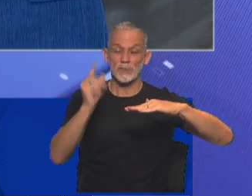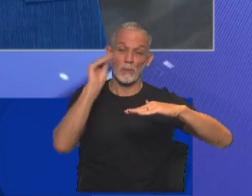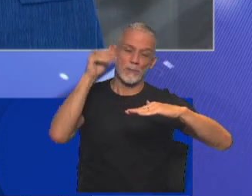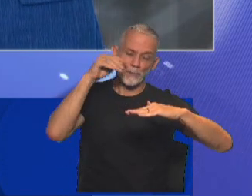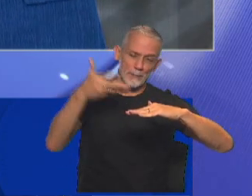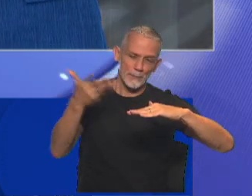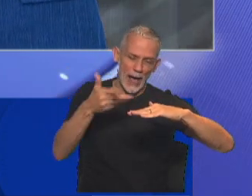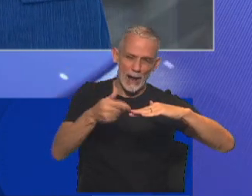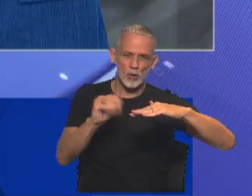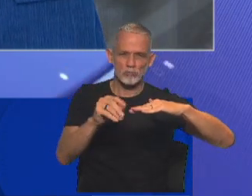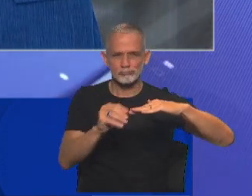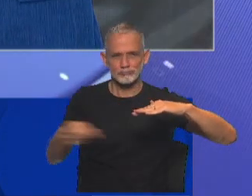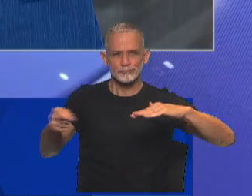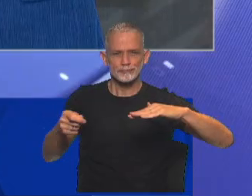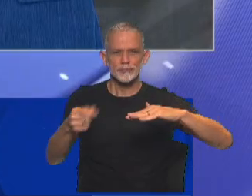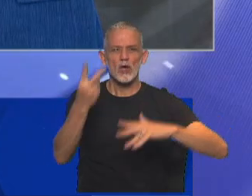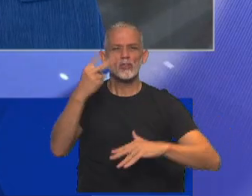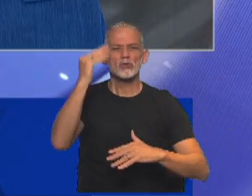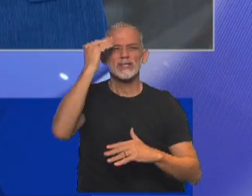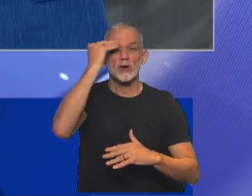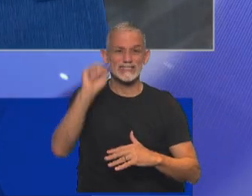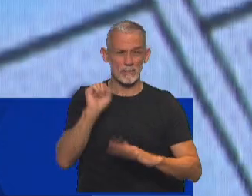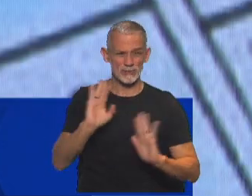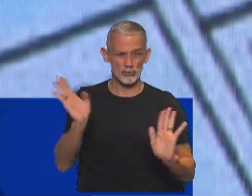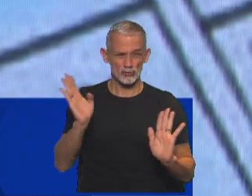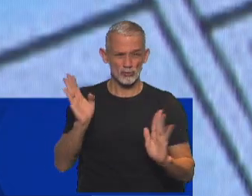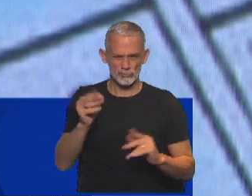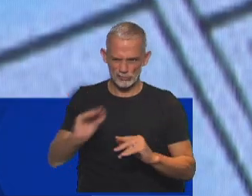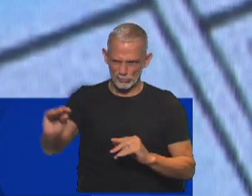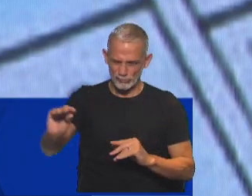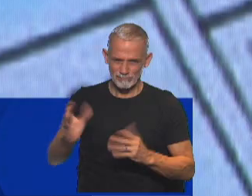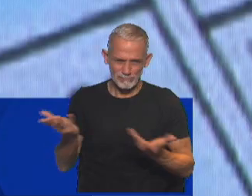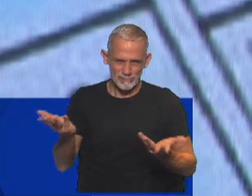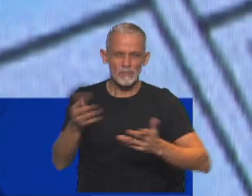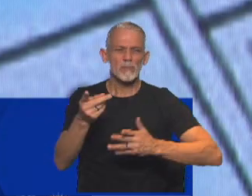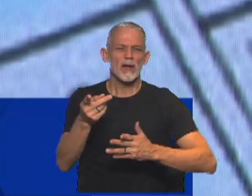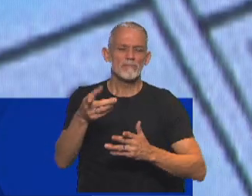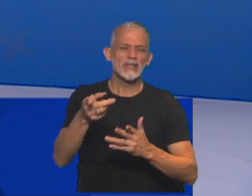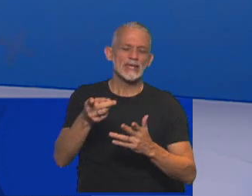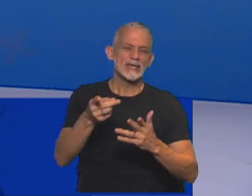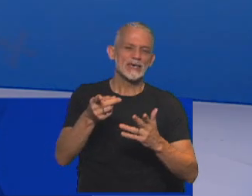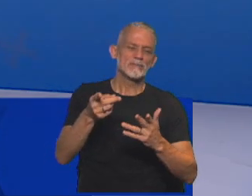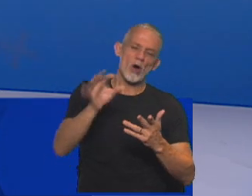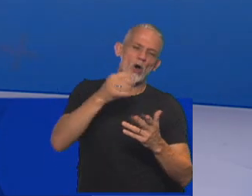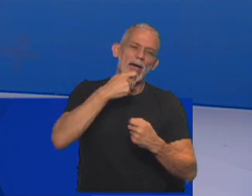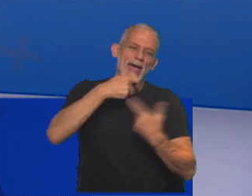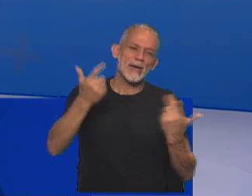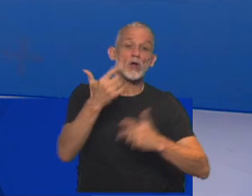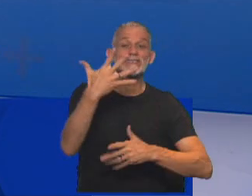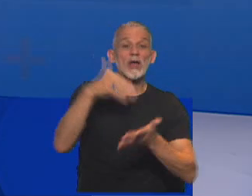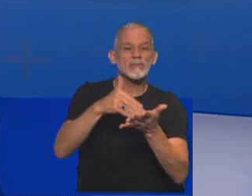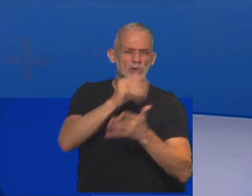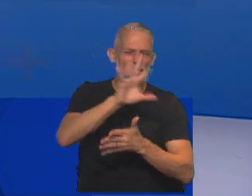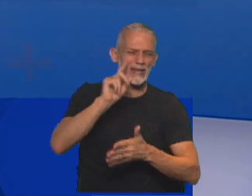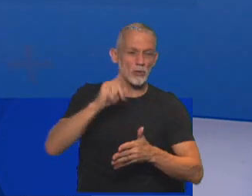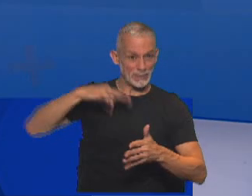adicional y terminás pagando ese monto 215 pesos. Es lo que dijiste recién y volvemos a tomar como monto alternativo o de ejemplo 5.500.000 de